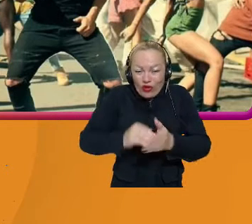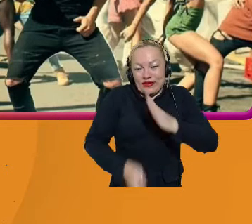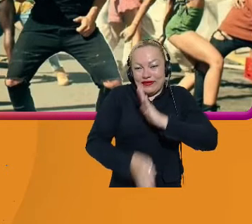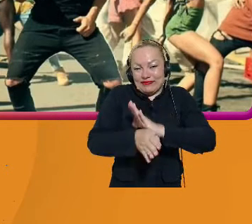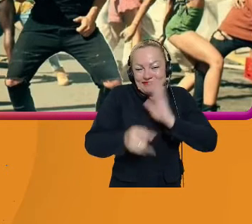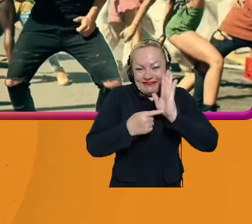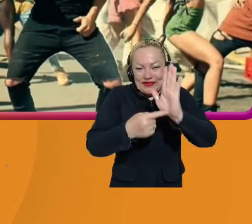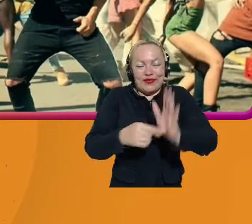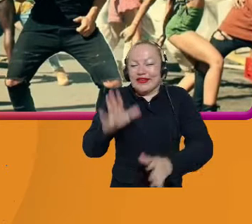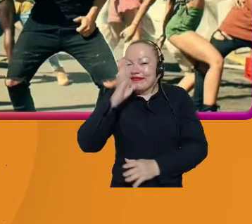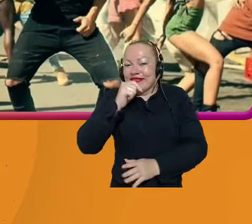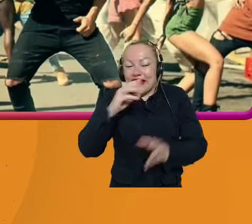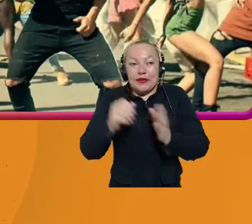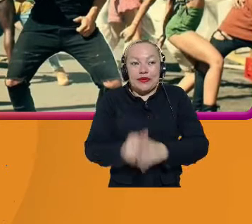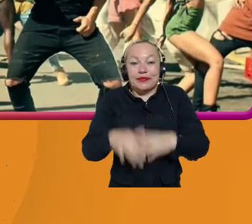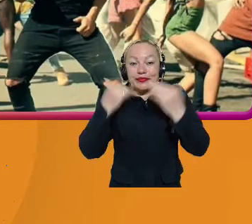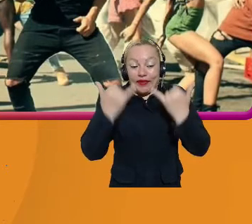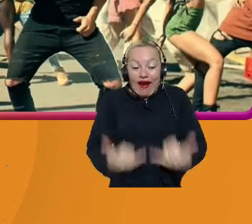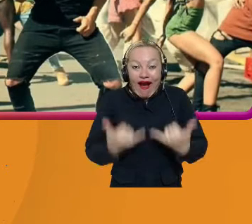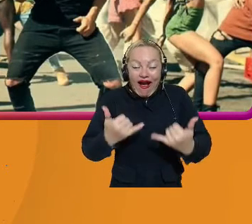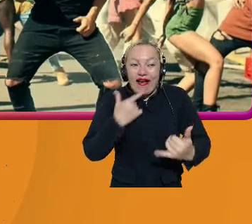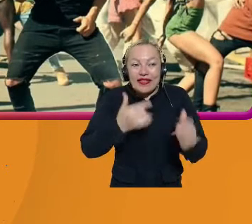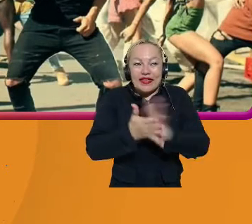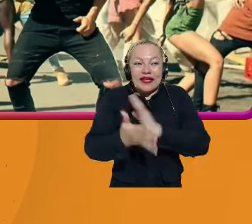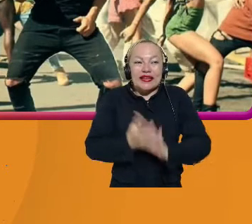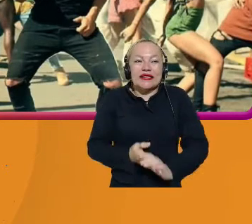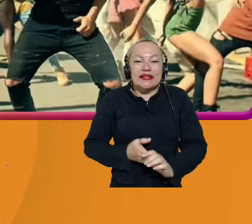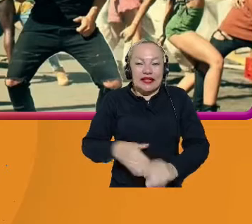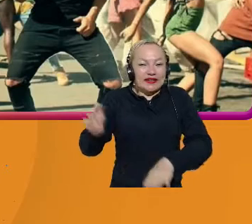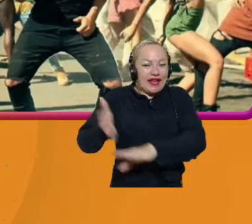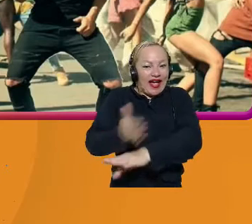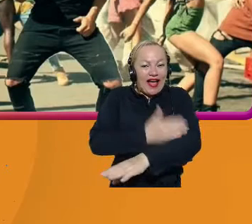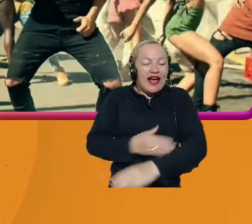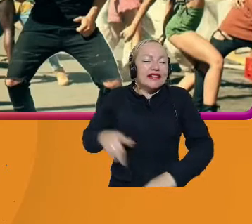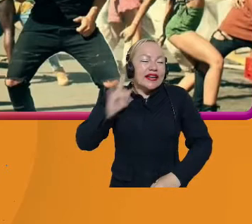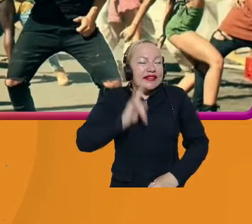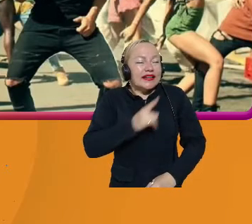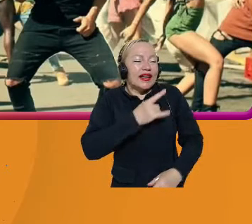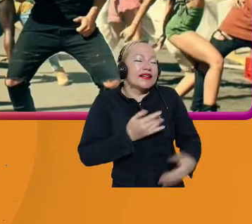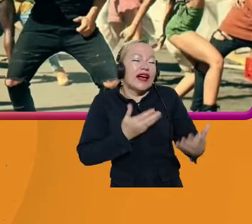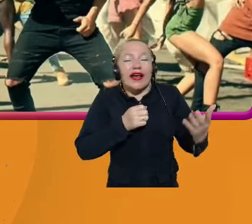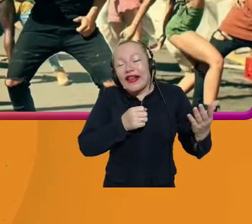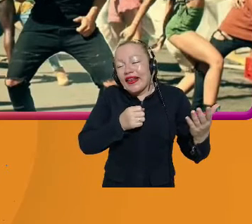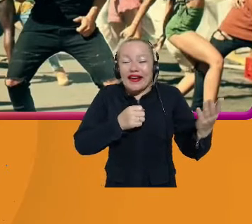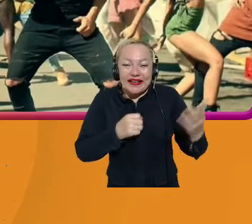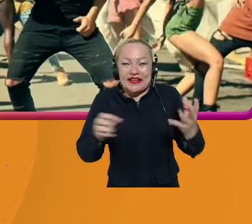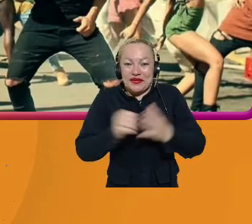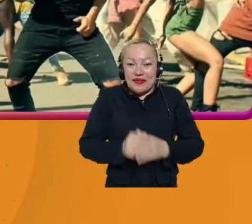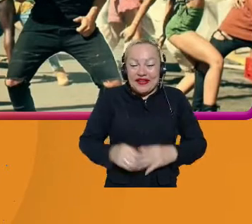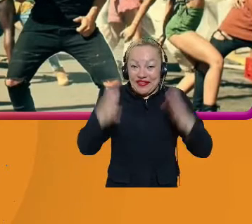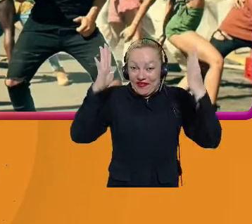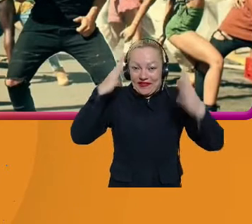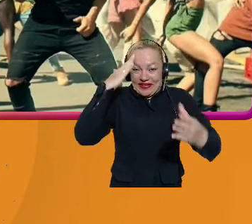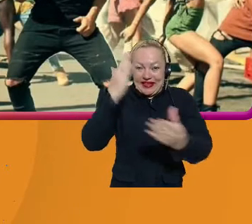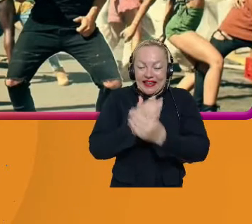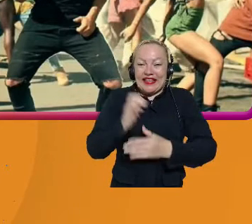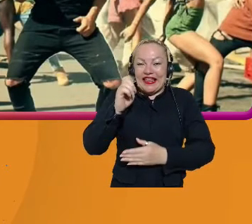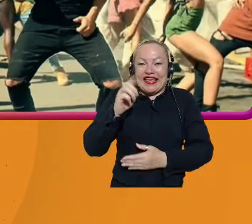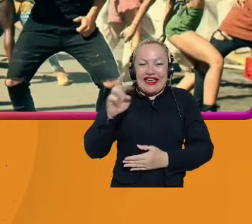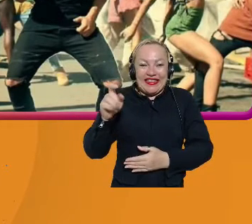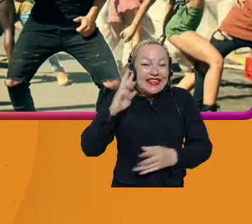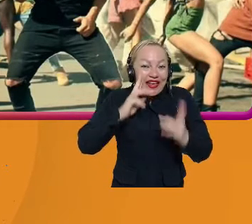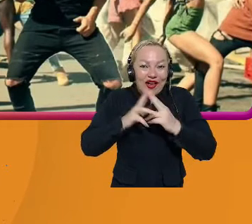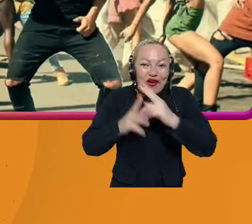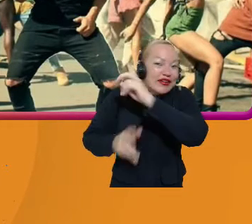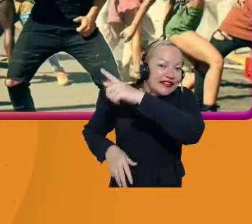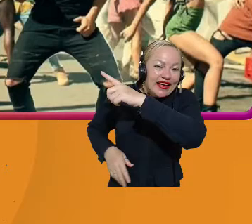¿cierto? Los que están vigentes salen y salen a cantar las canciones viejas. El año pasado se presentaba en las fiestas de Salgar el señor Eddie Herrera, ¿cierto?